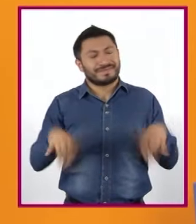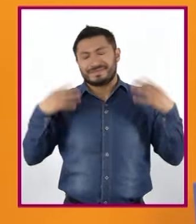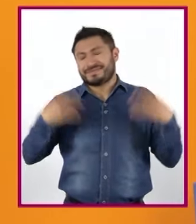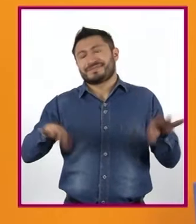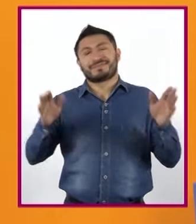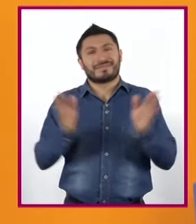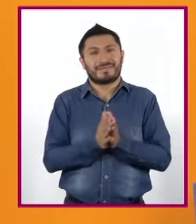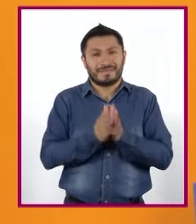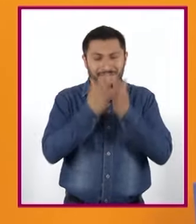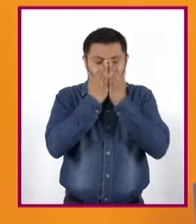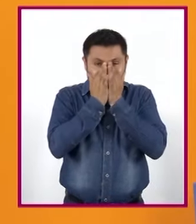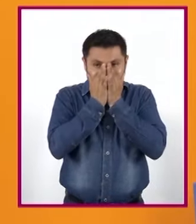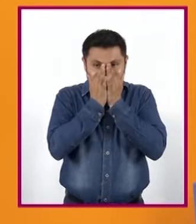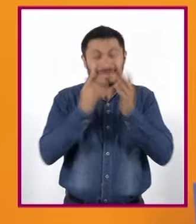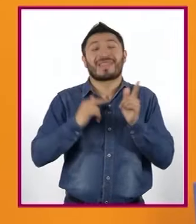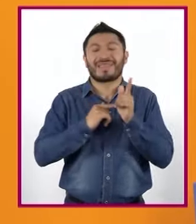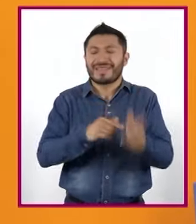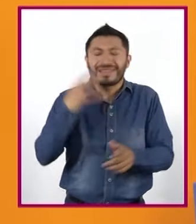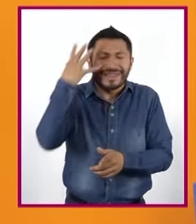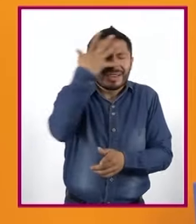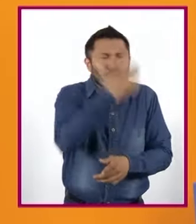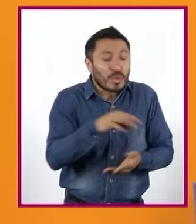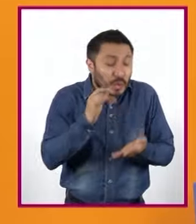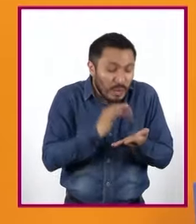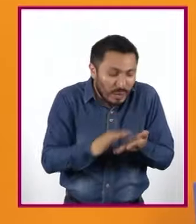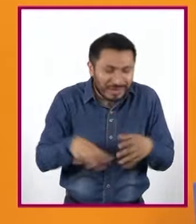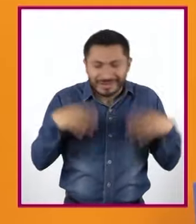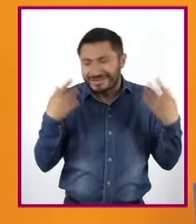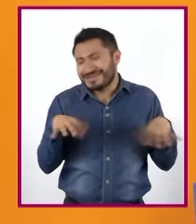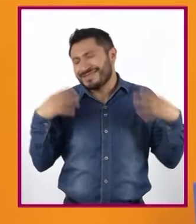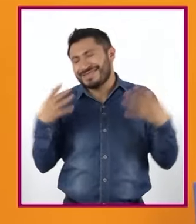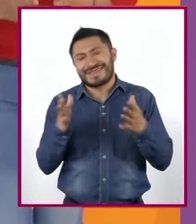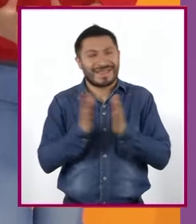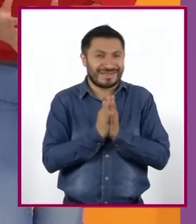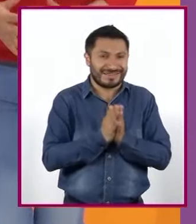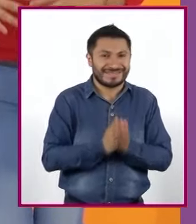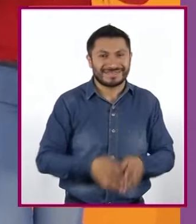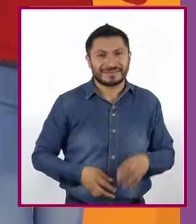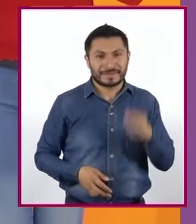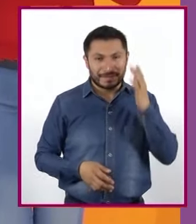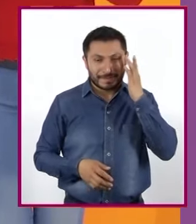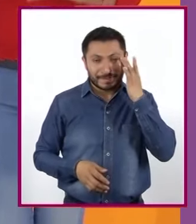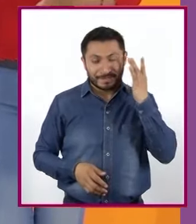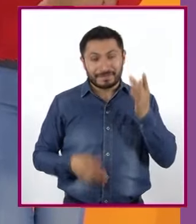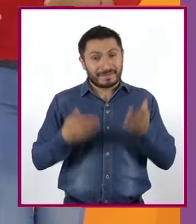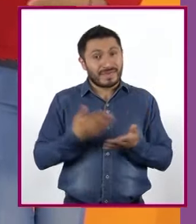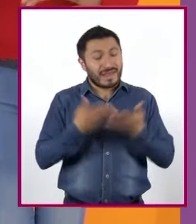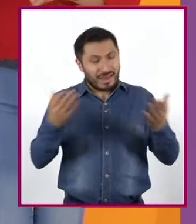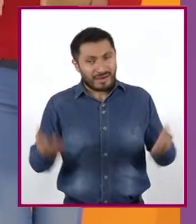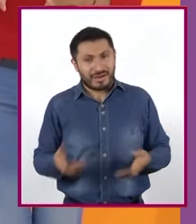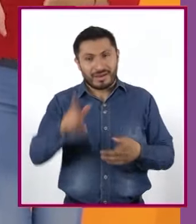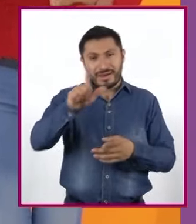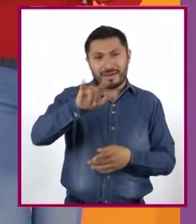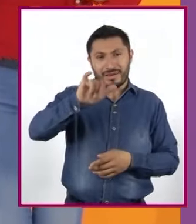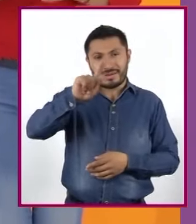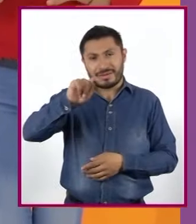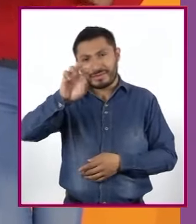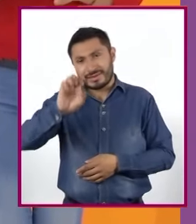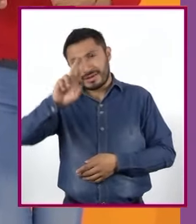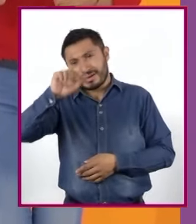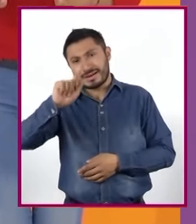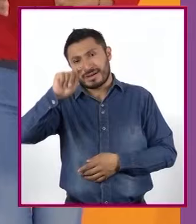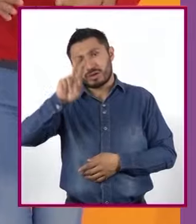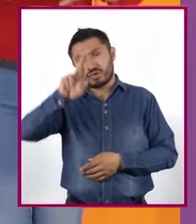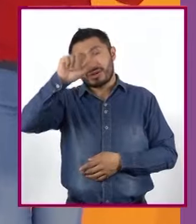no dejarse llevar por la belleza de la lengua española. Y vámonos de la literatura a conocer